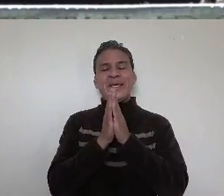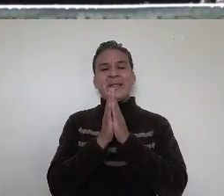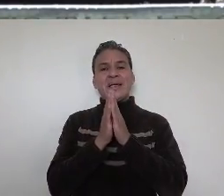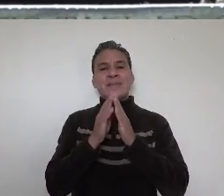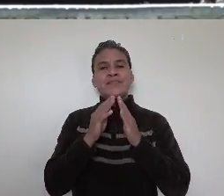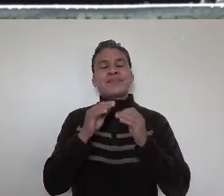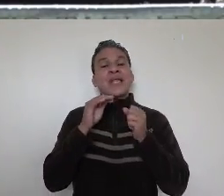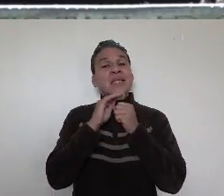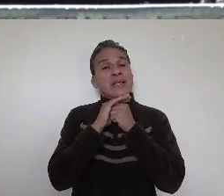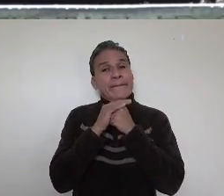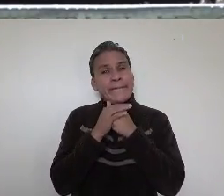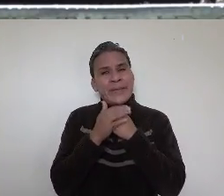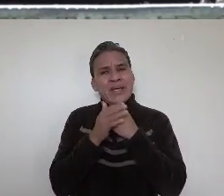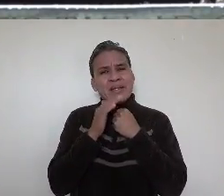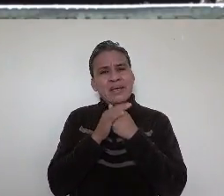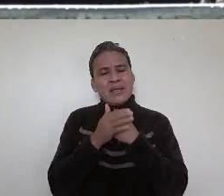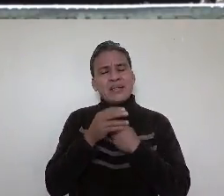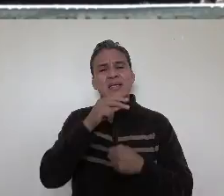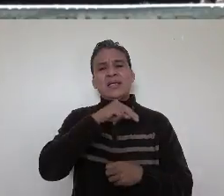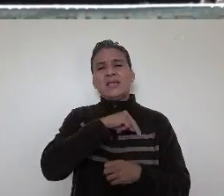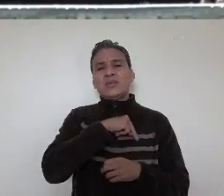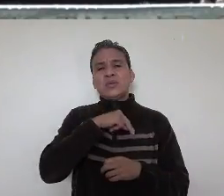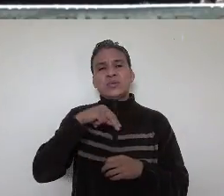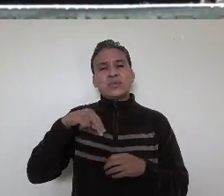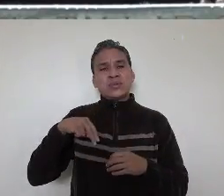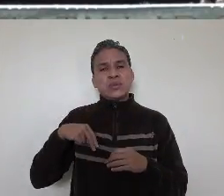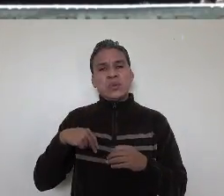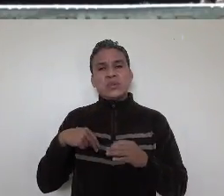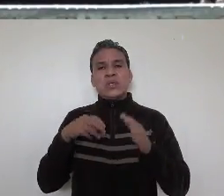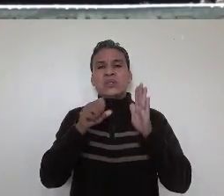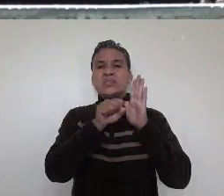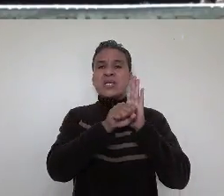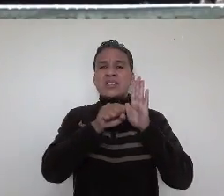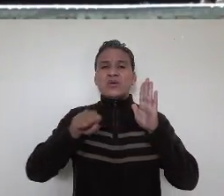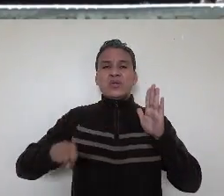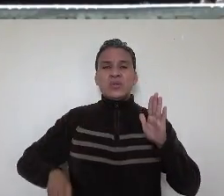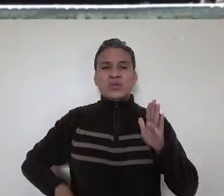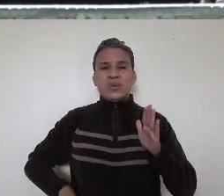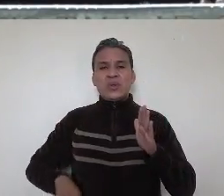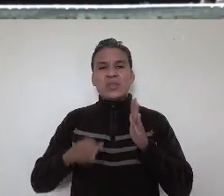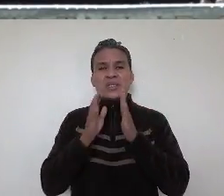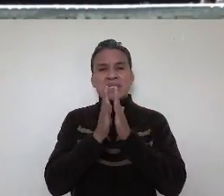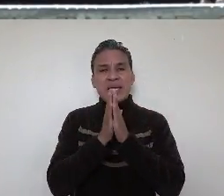ten piedad de nosotros. Señor,